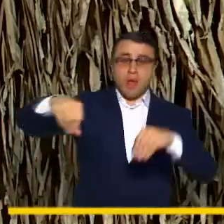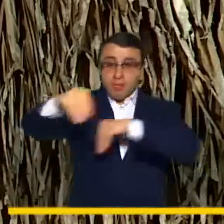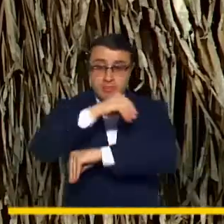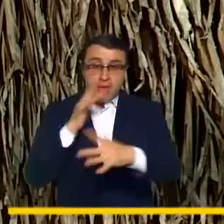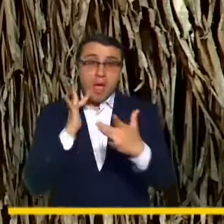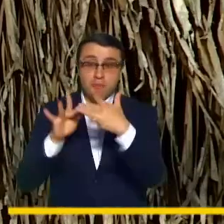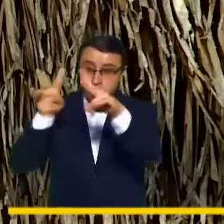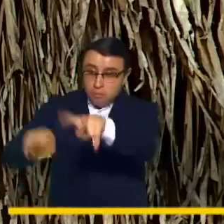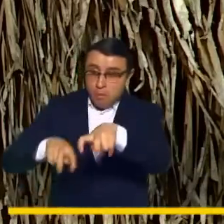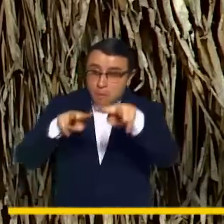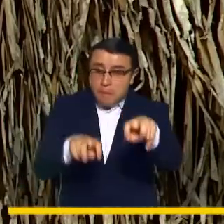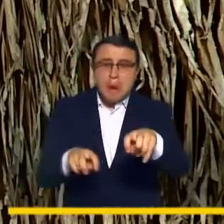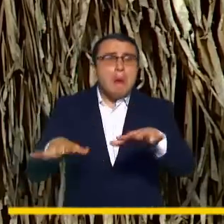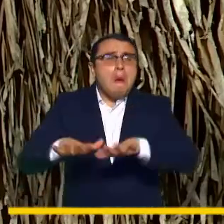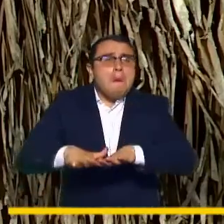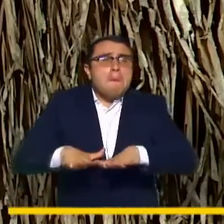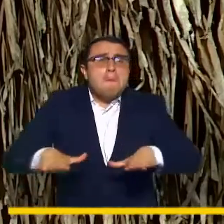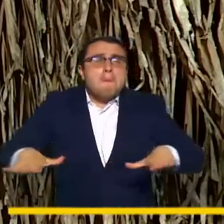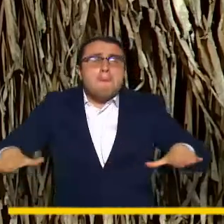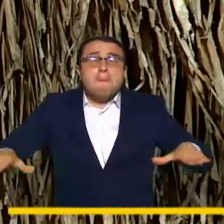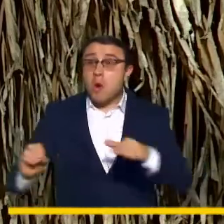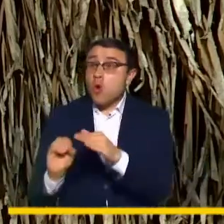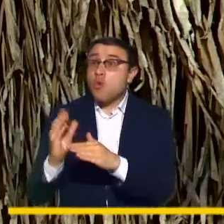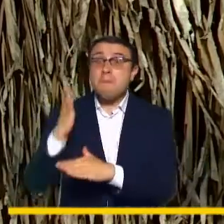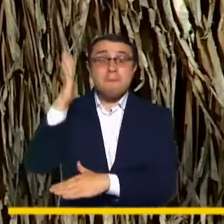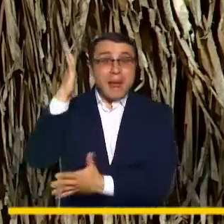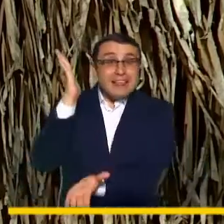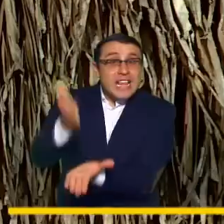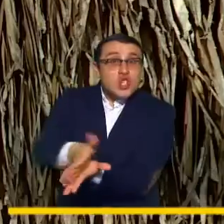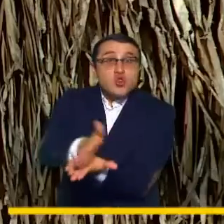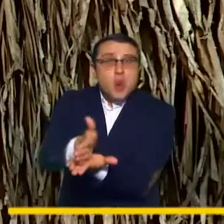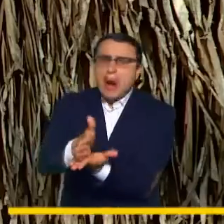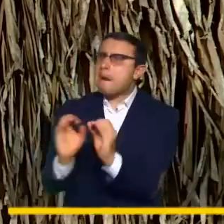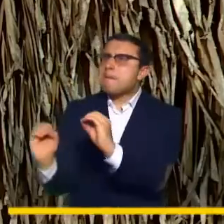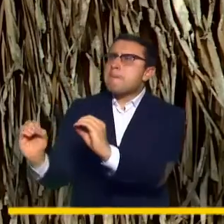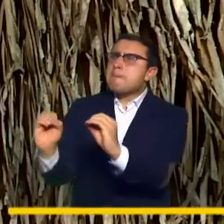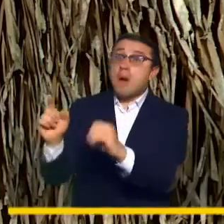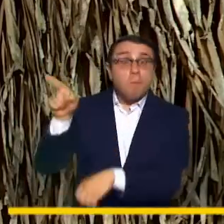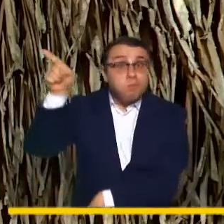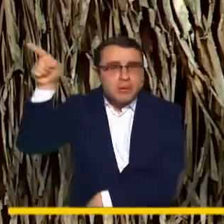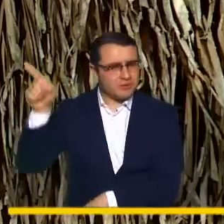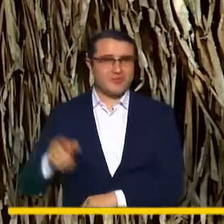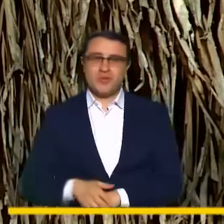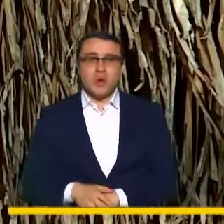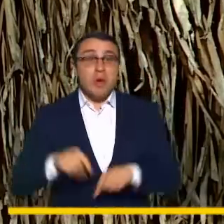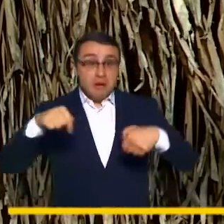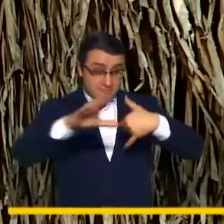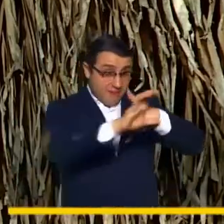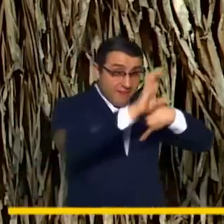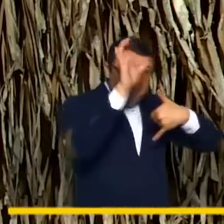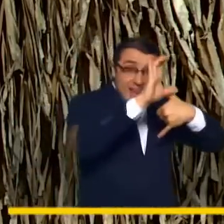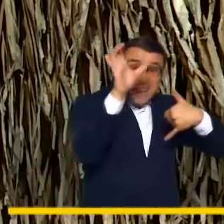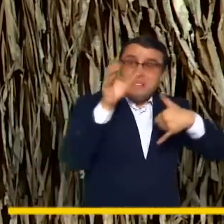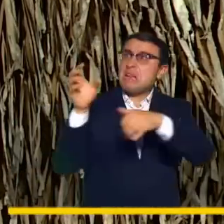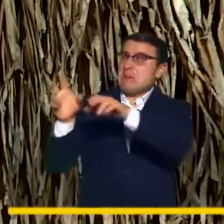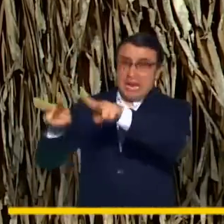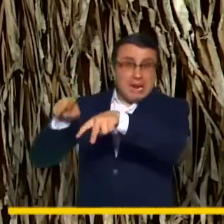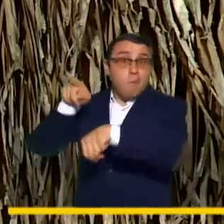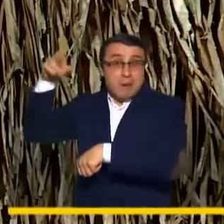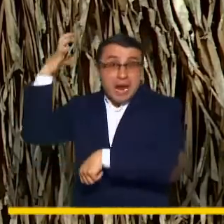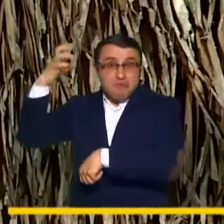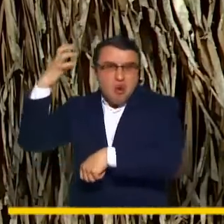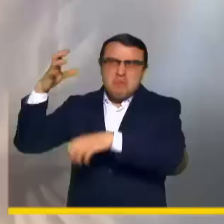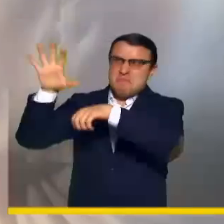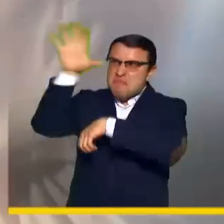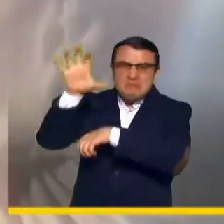sembrada? Y todo el Caribe es una tierra en donde apenas sí se pasean unas vacas flacas, yo